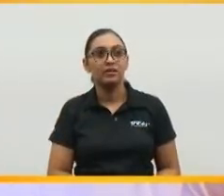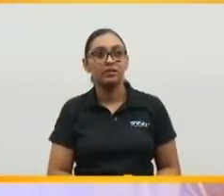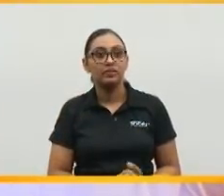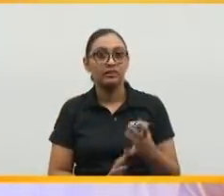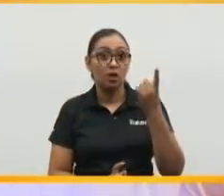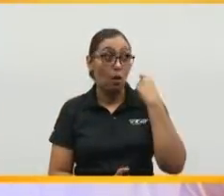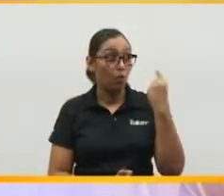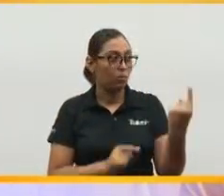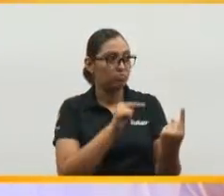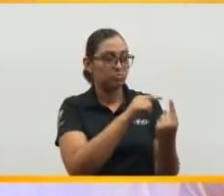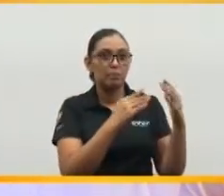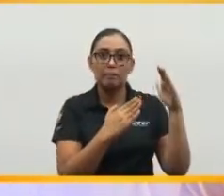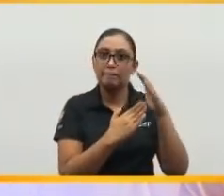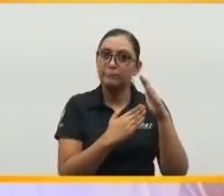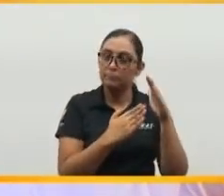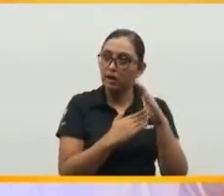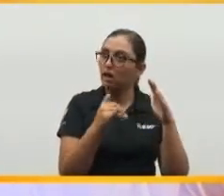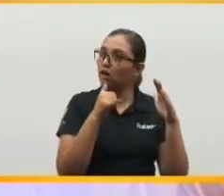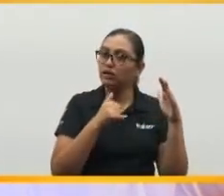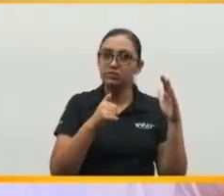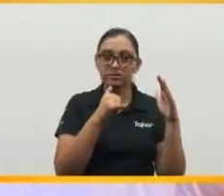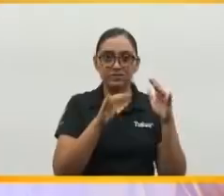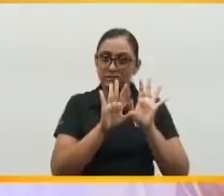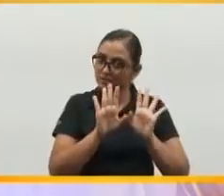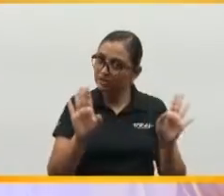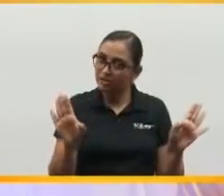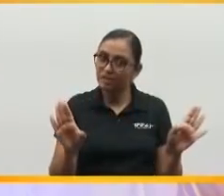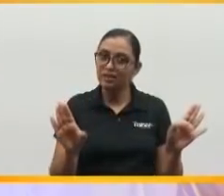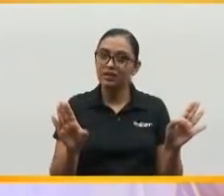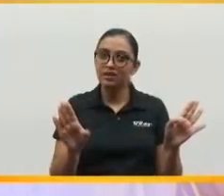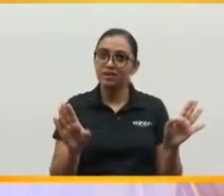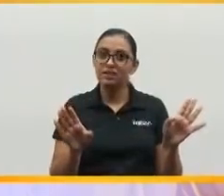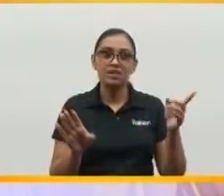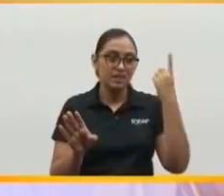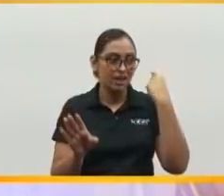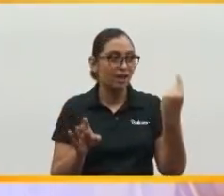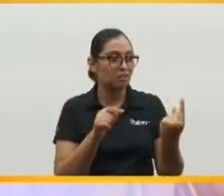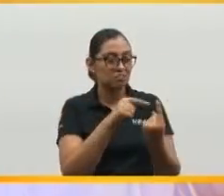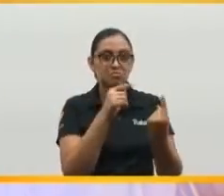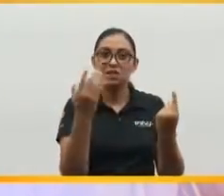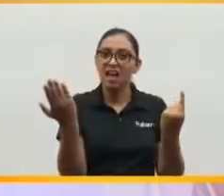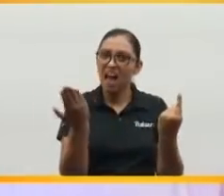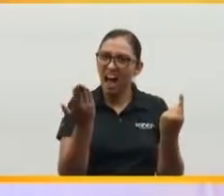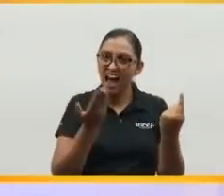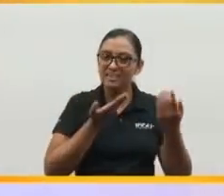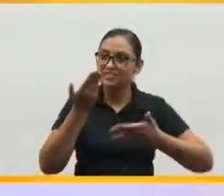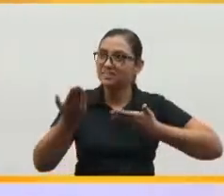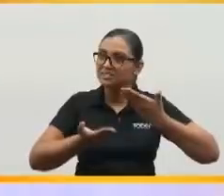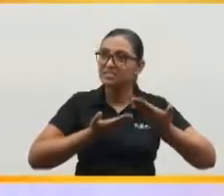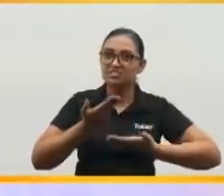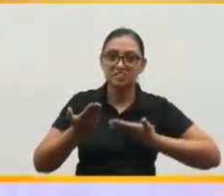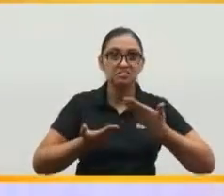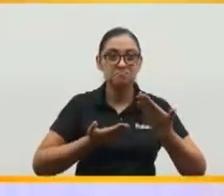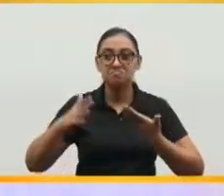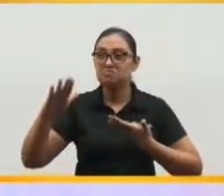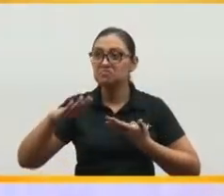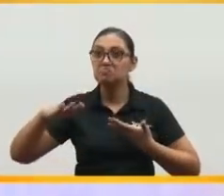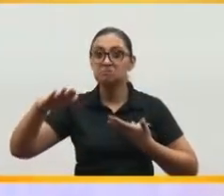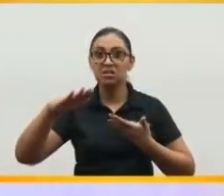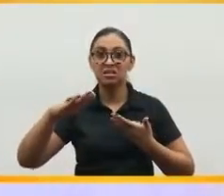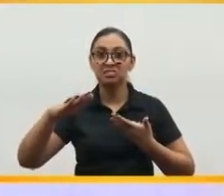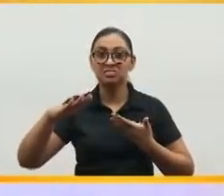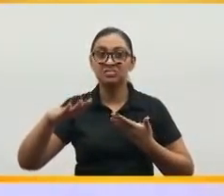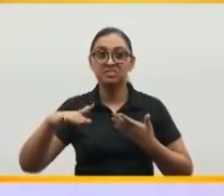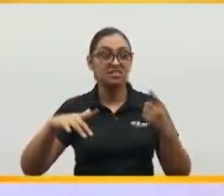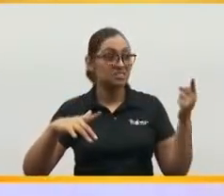beber. Dejó de beber. Y puso su negocio. Y un día me invitó a su casa por el mercado central. No